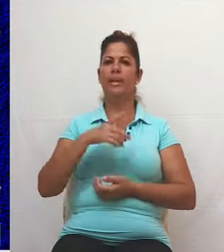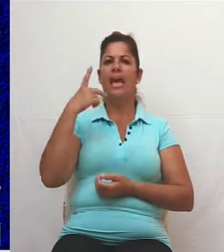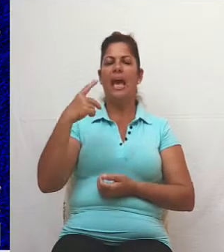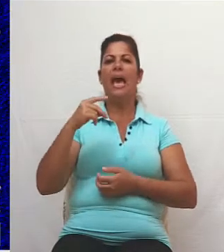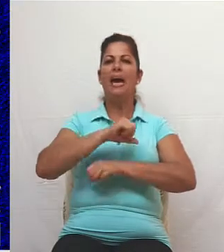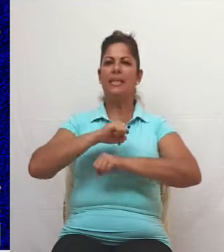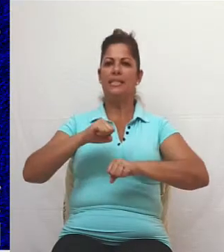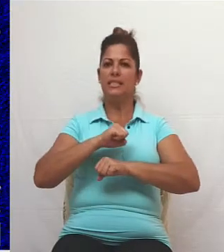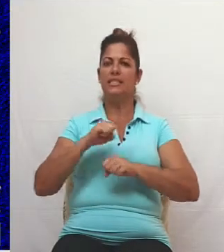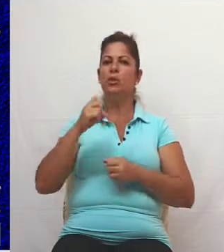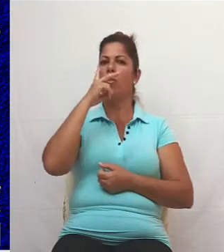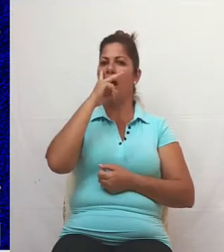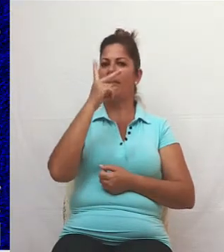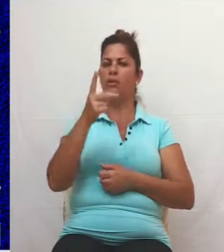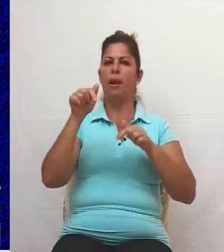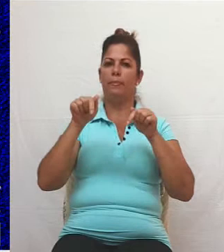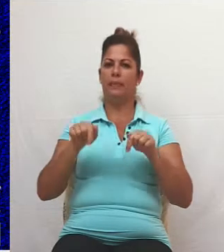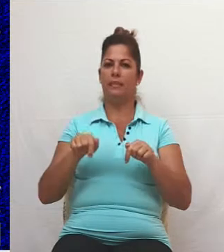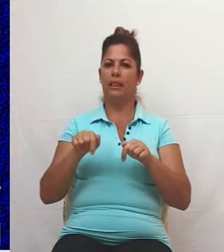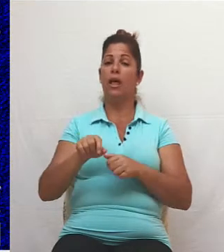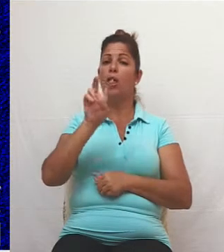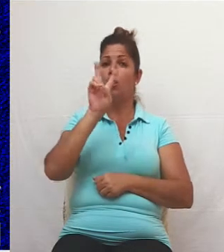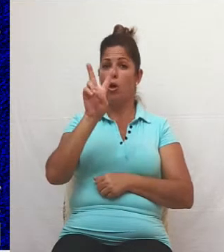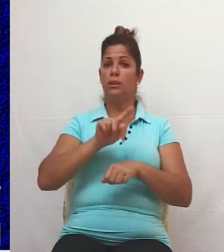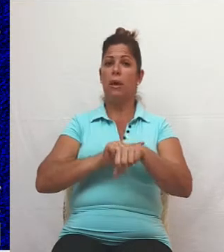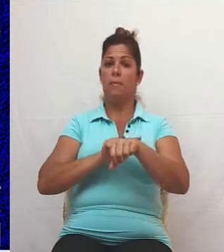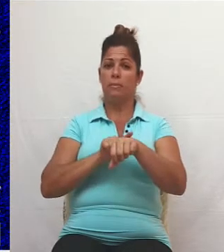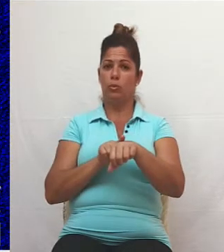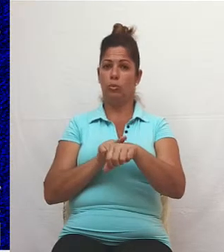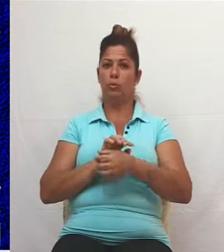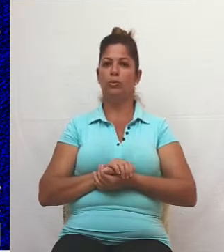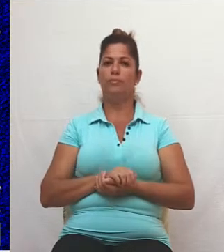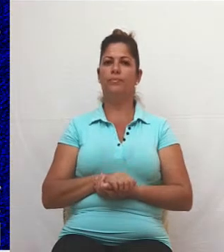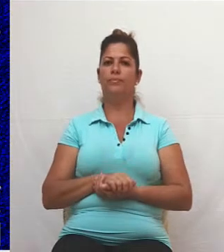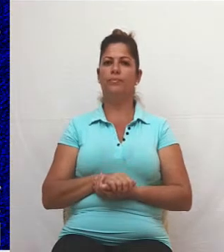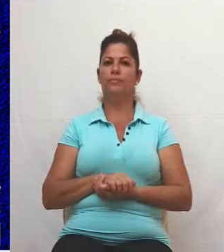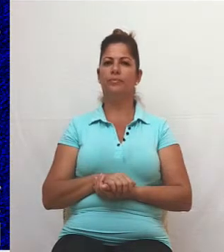ejercicio de atención al presente 2 minutos